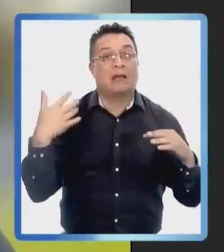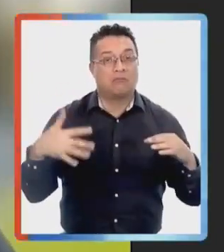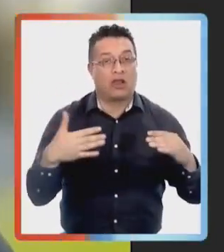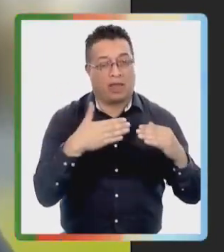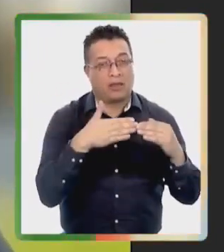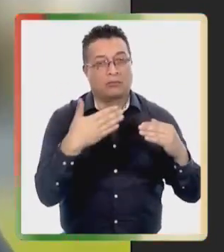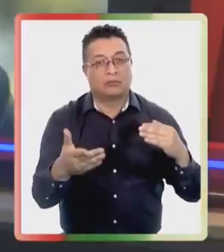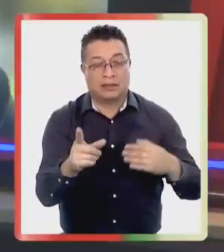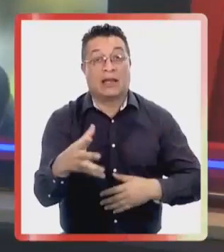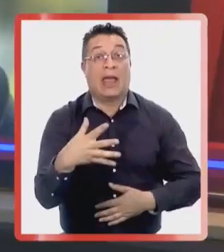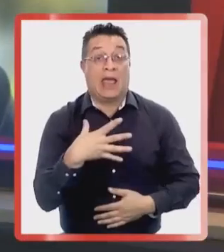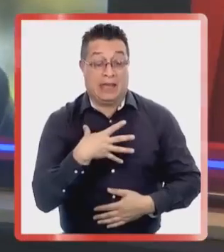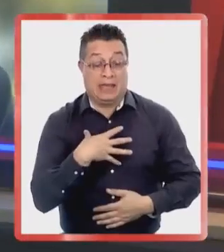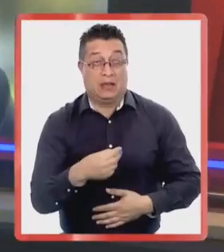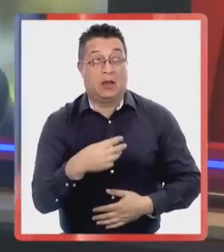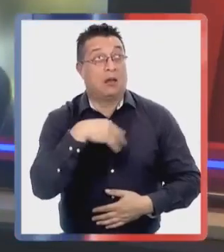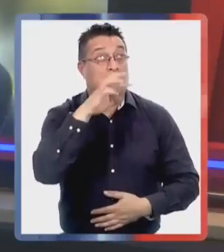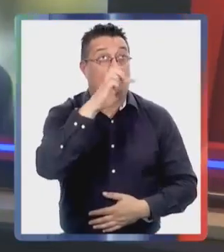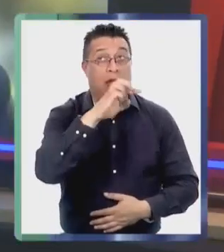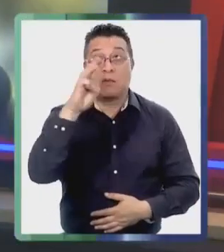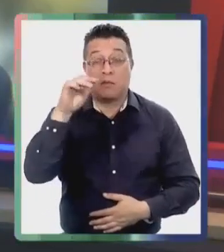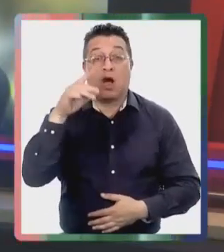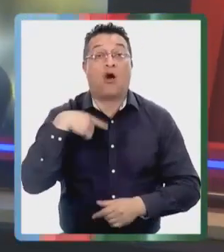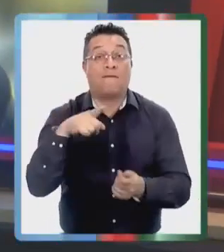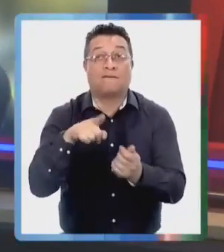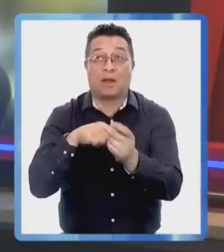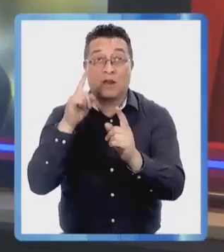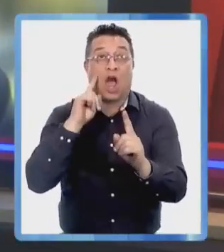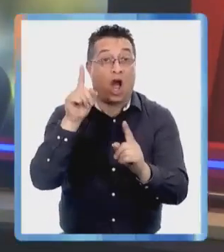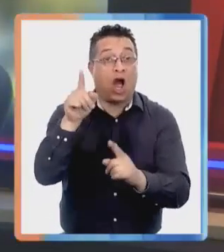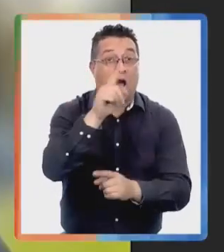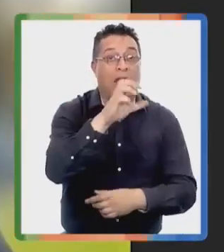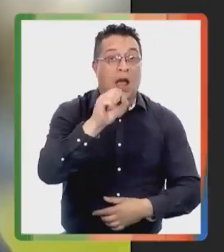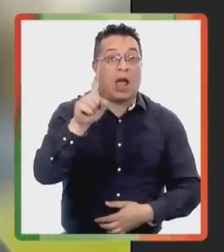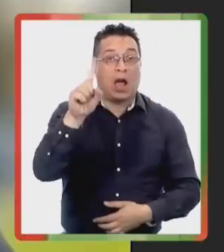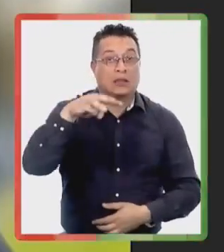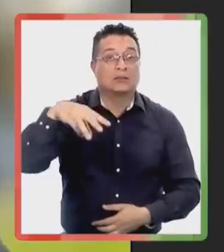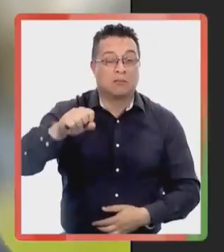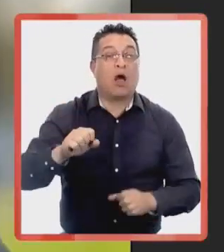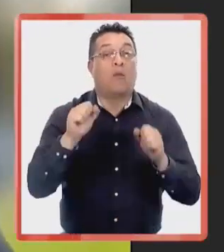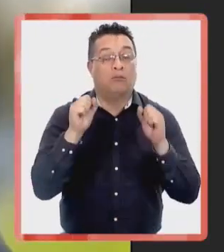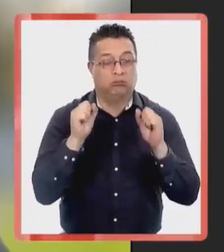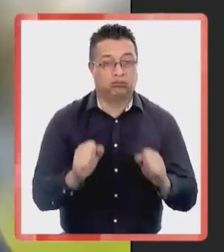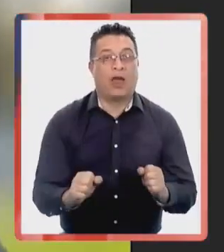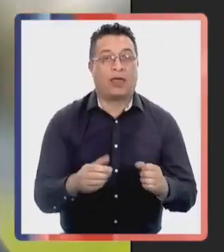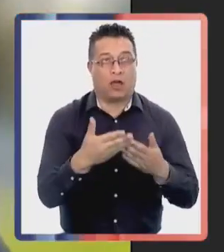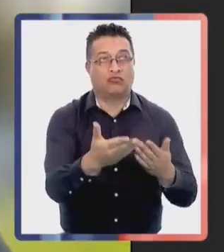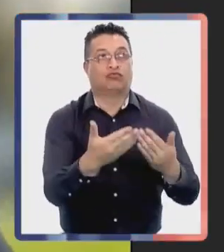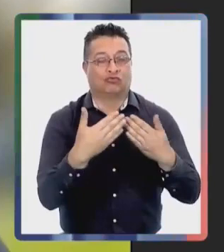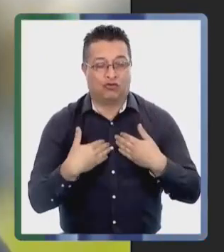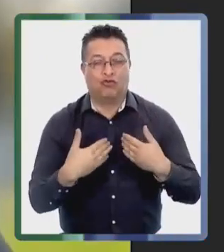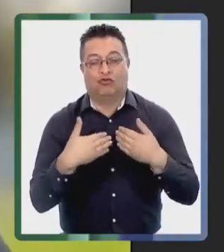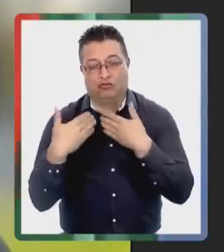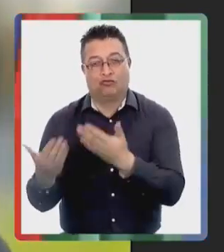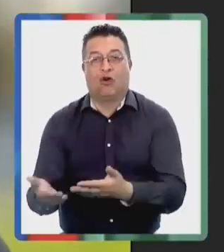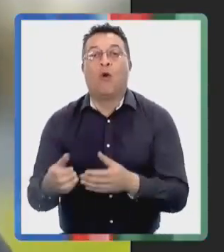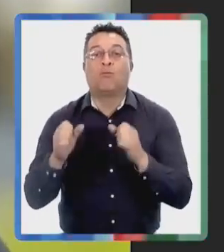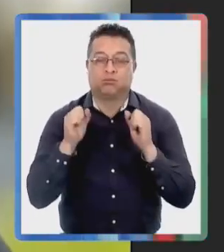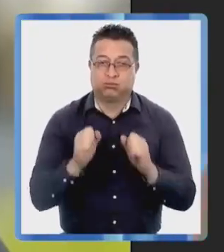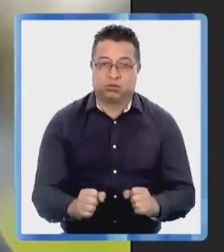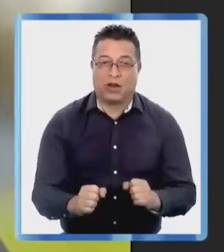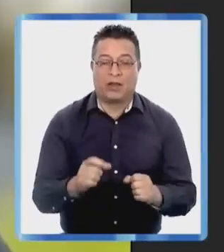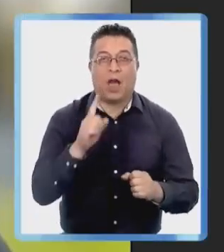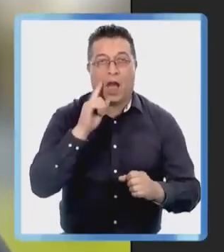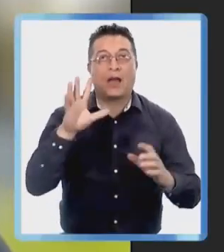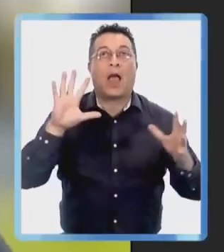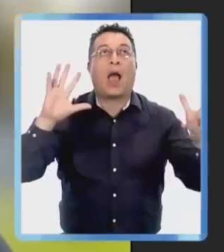importantes. Si eres hijo o tienes algún familiar directo con asma, es muy probable que tú también puedas tener asma.